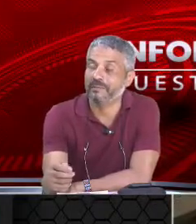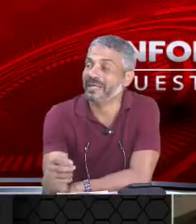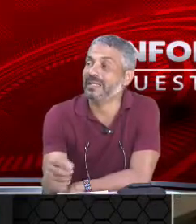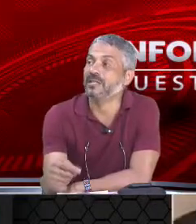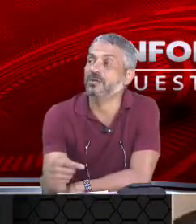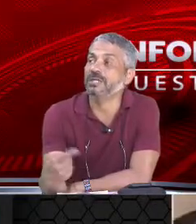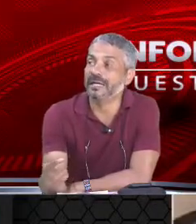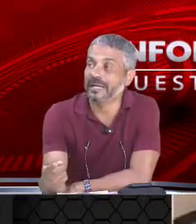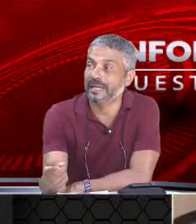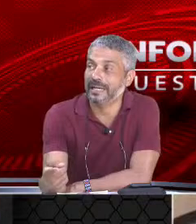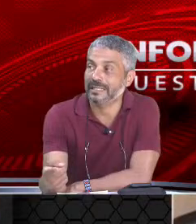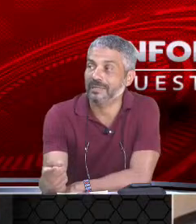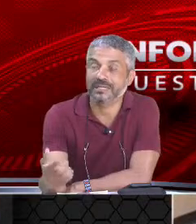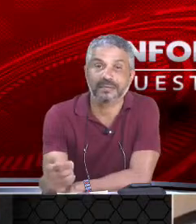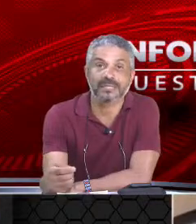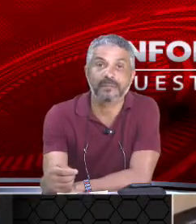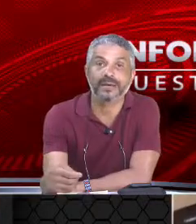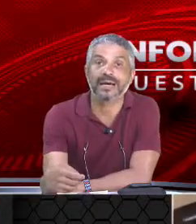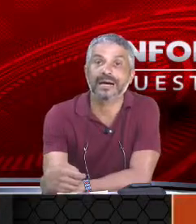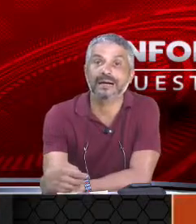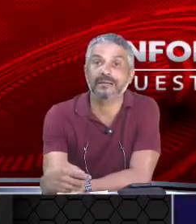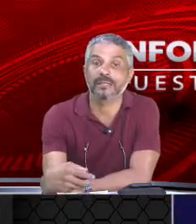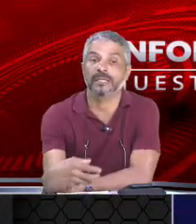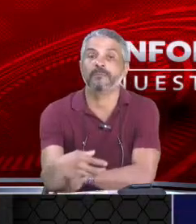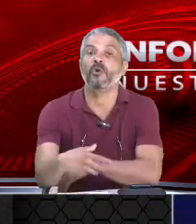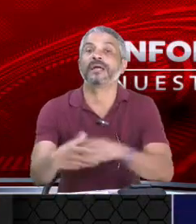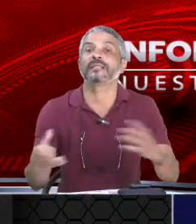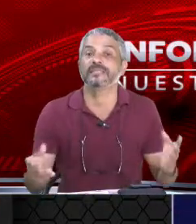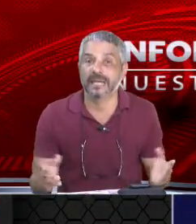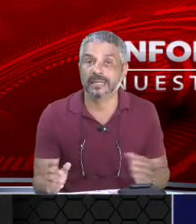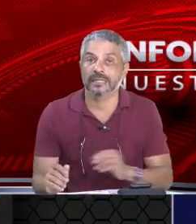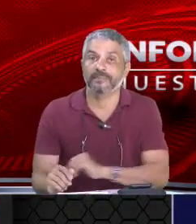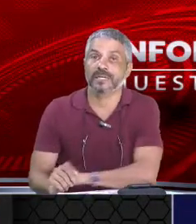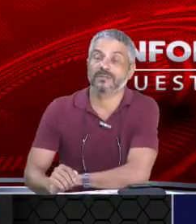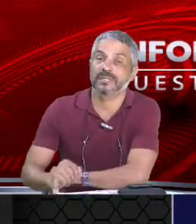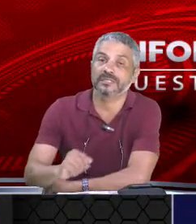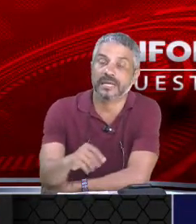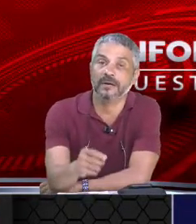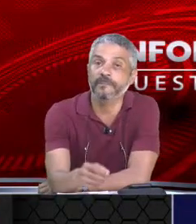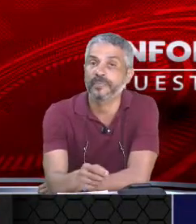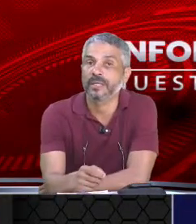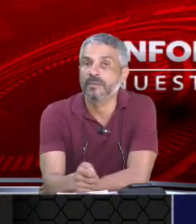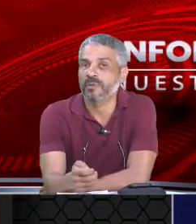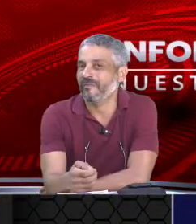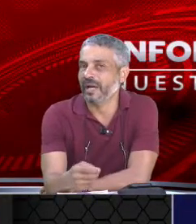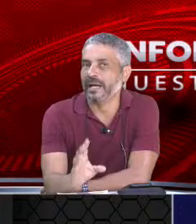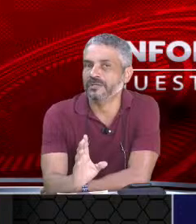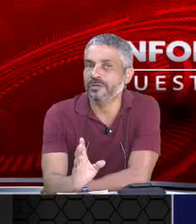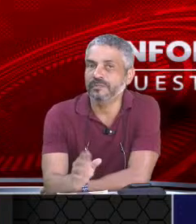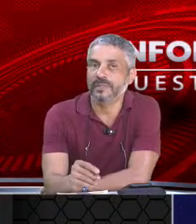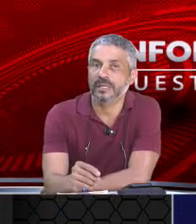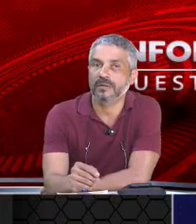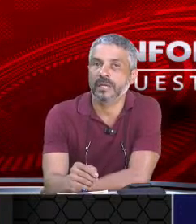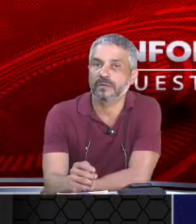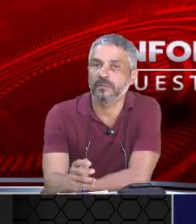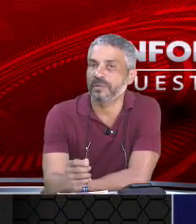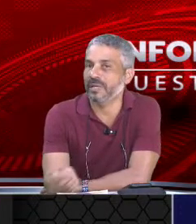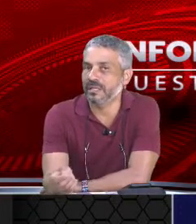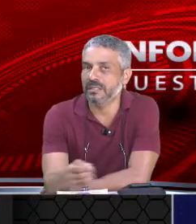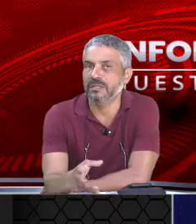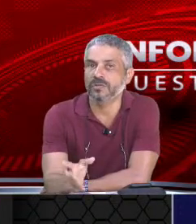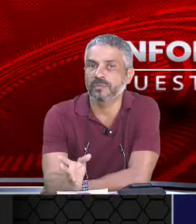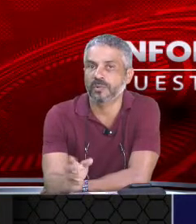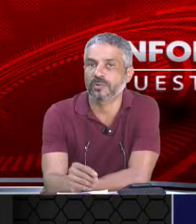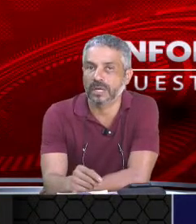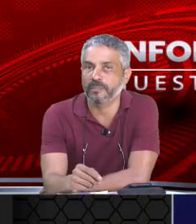90, se pretendió sacar adelante precisamente para modernizar el aparato del Estado, pues fracasó. en un